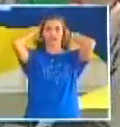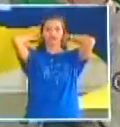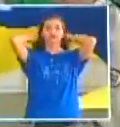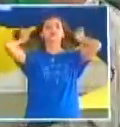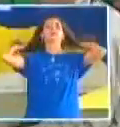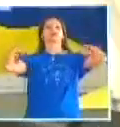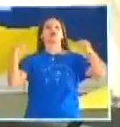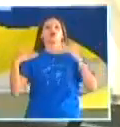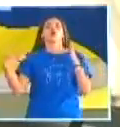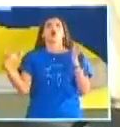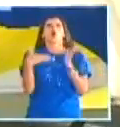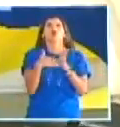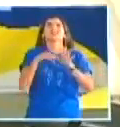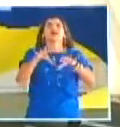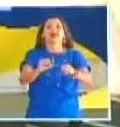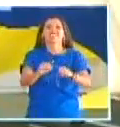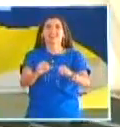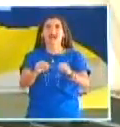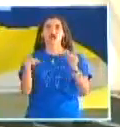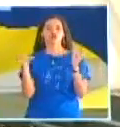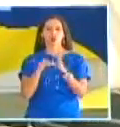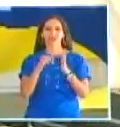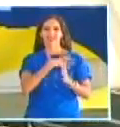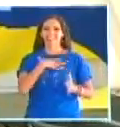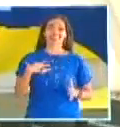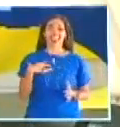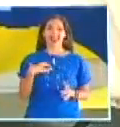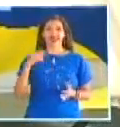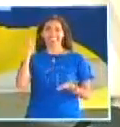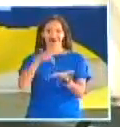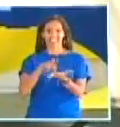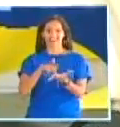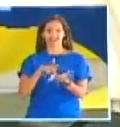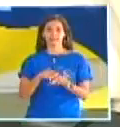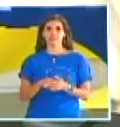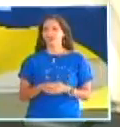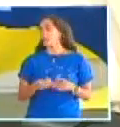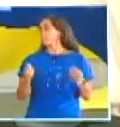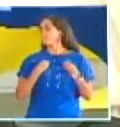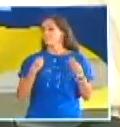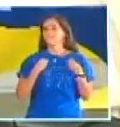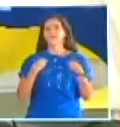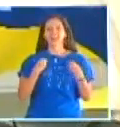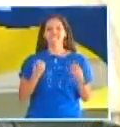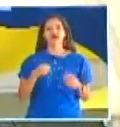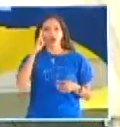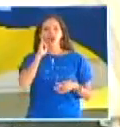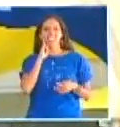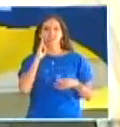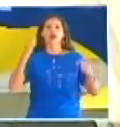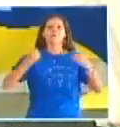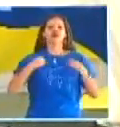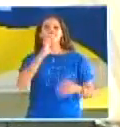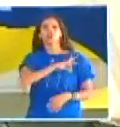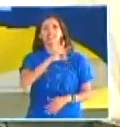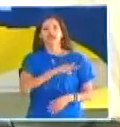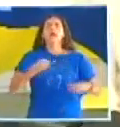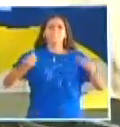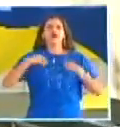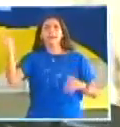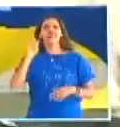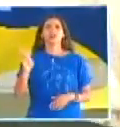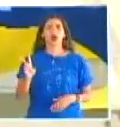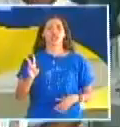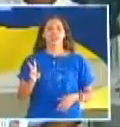Contra el imperialismo, donde quiera que esté. ¡Viva Bolívar! ¡Viva el socialismo! ¡Viva